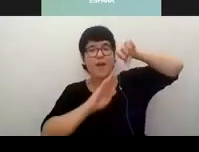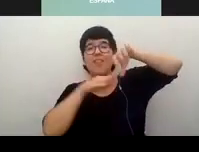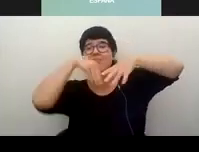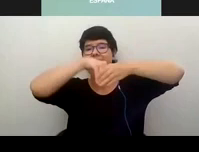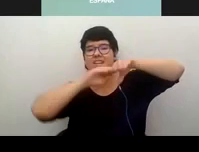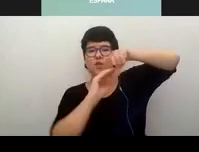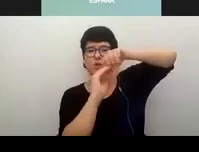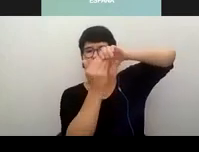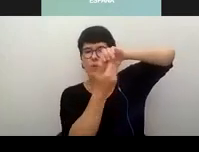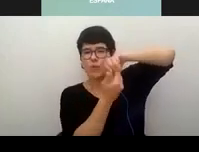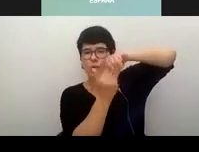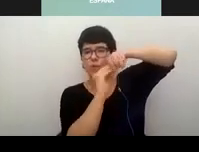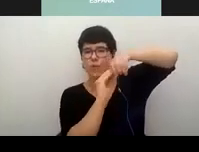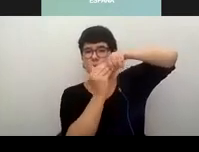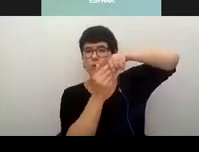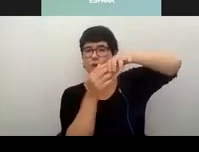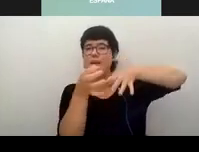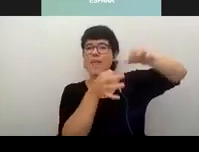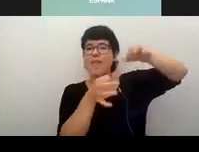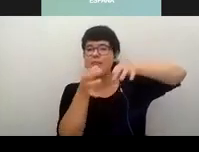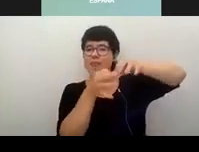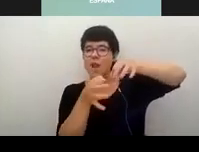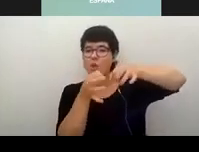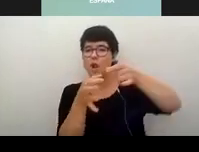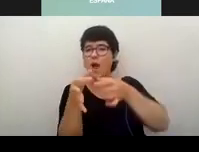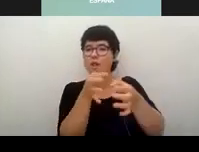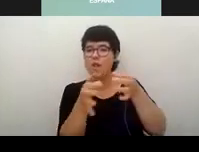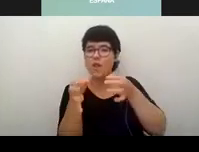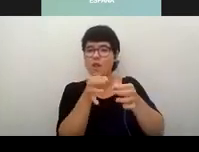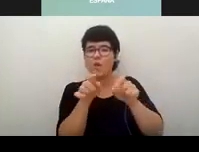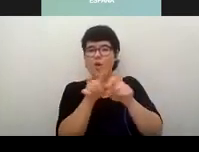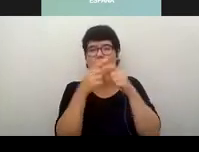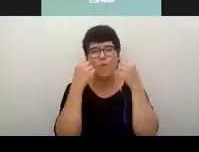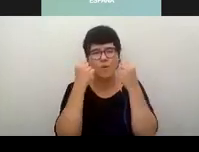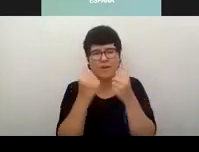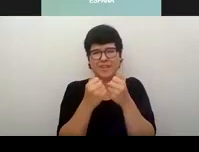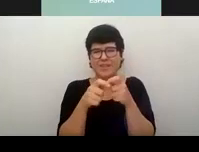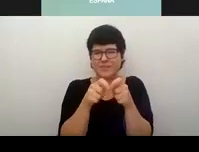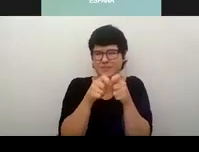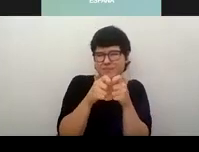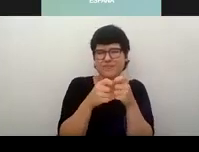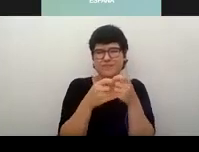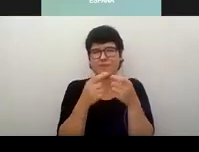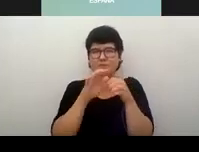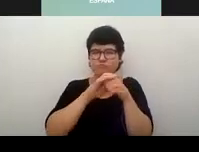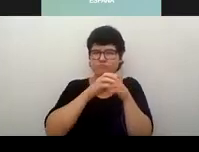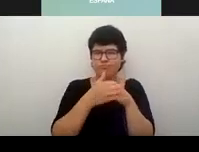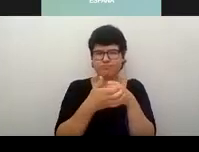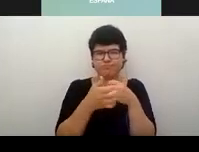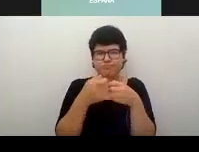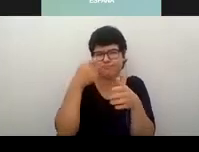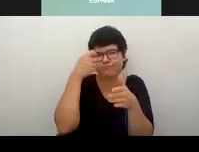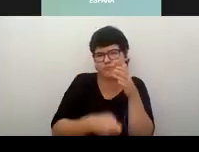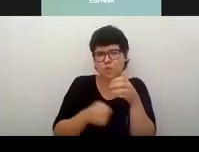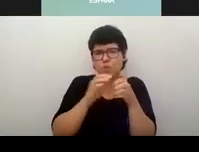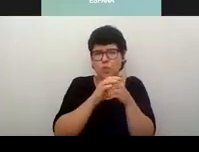esas células endoteliales con el paso de los años cada vez se van haciendo más rígidas, se van calcificando, o alrededor se van